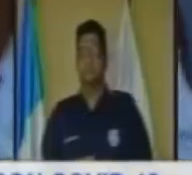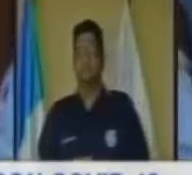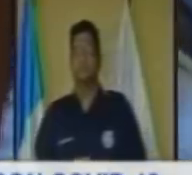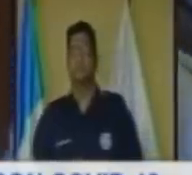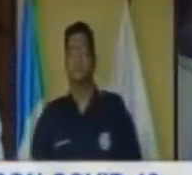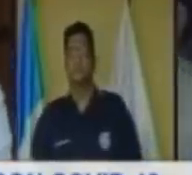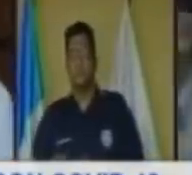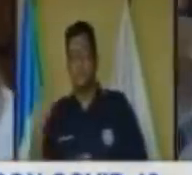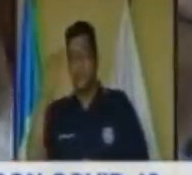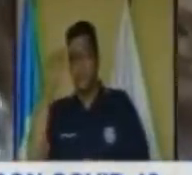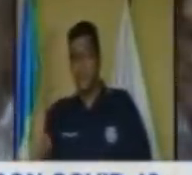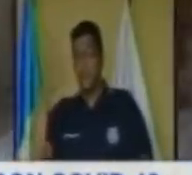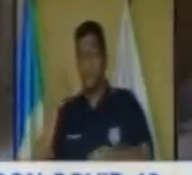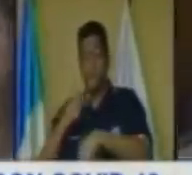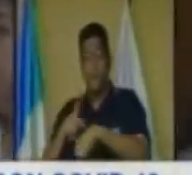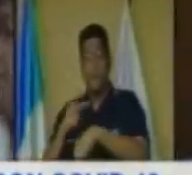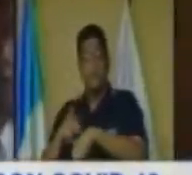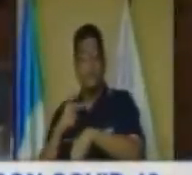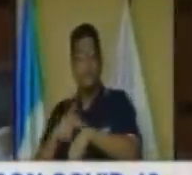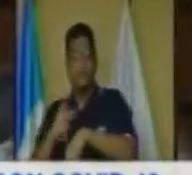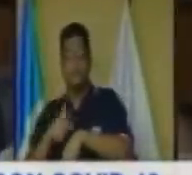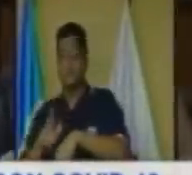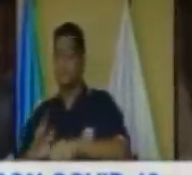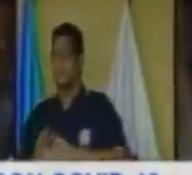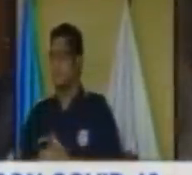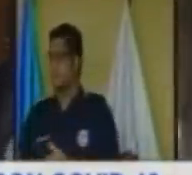Muy buenas tardes. Con relación a la pregunta,